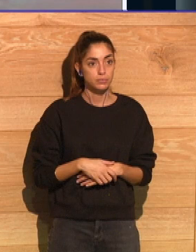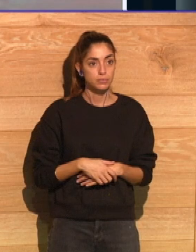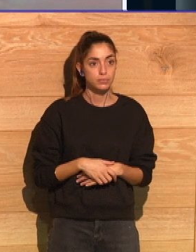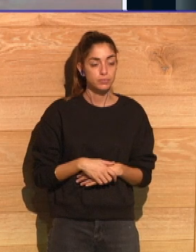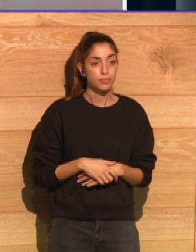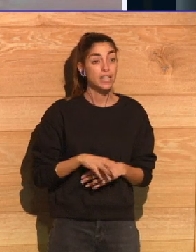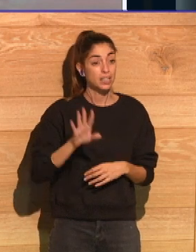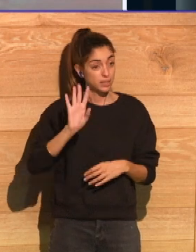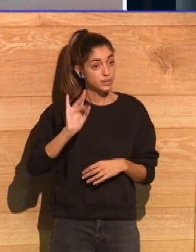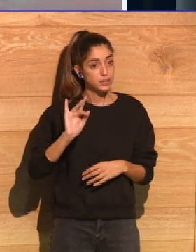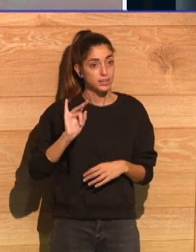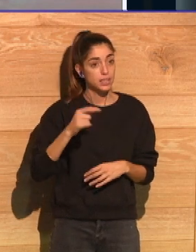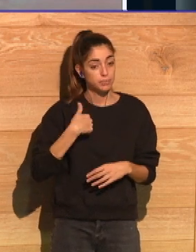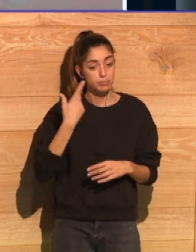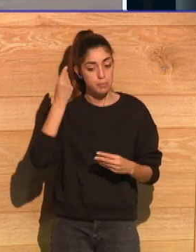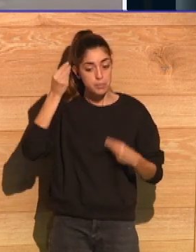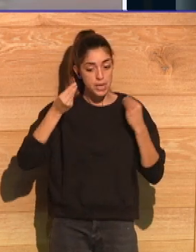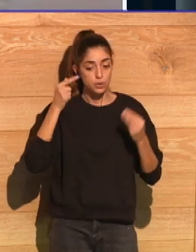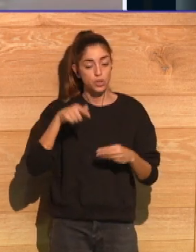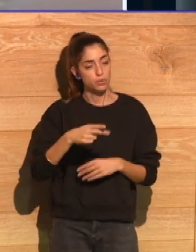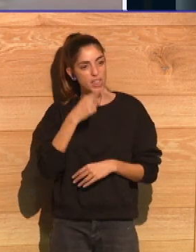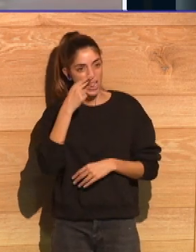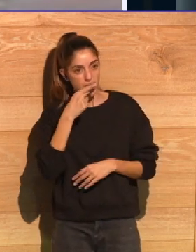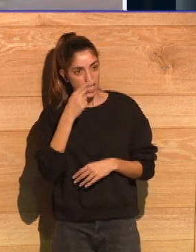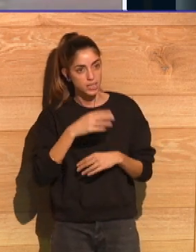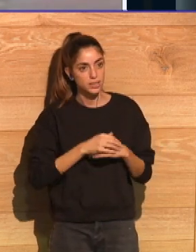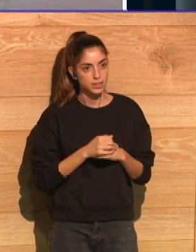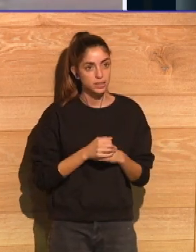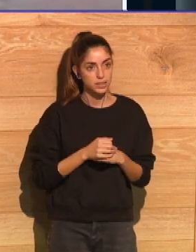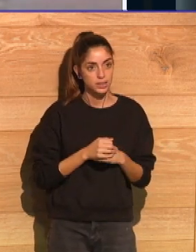Sí, sí, creo que es muy interesante.